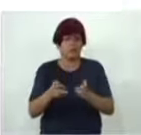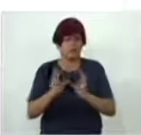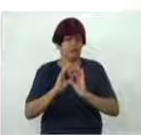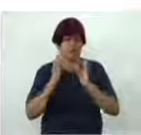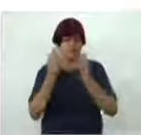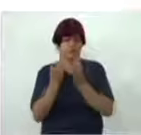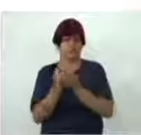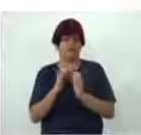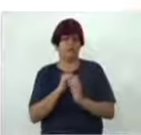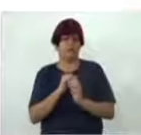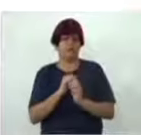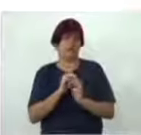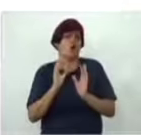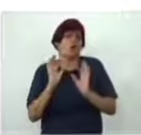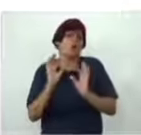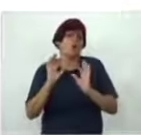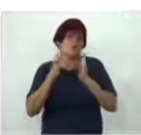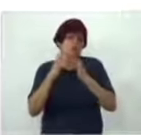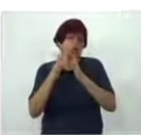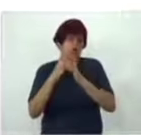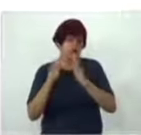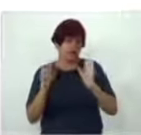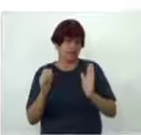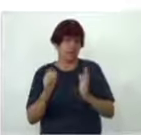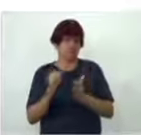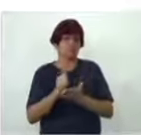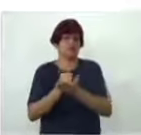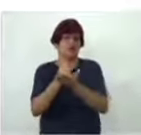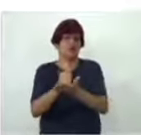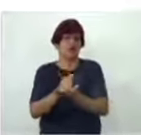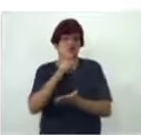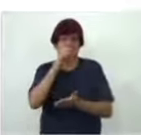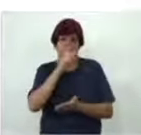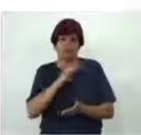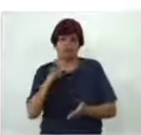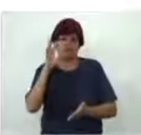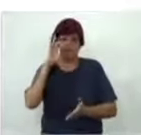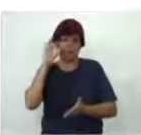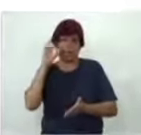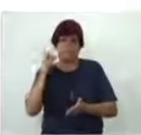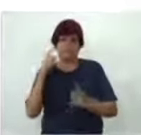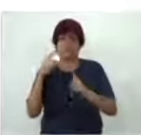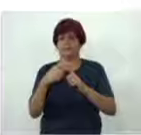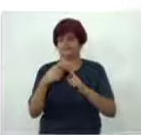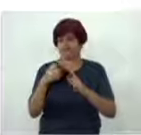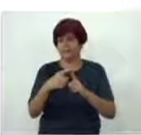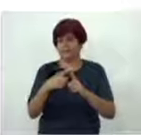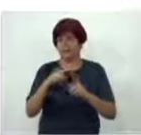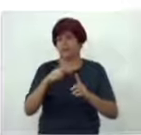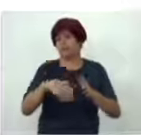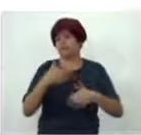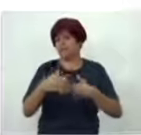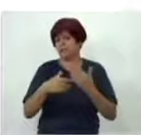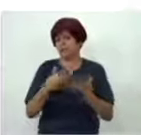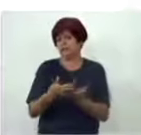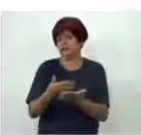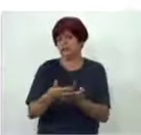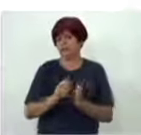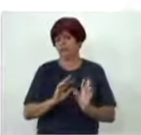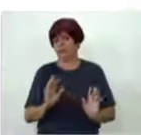y pueden desde las condiciones del hogar ayudarme a que el niño comprenda la tarea o el ejercicio que le acabamos de